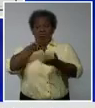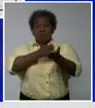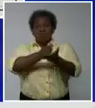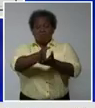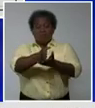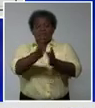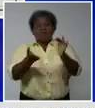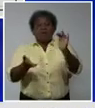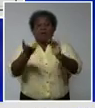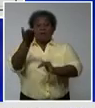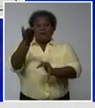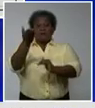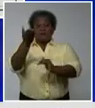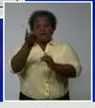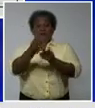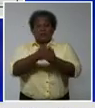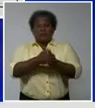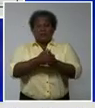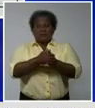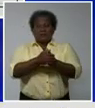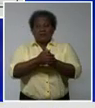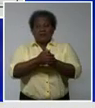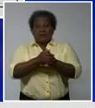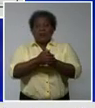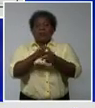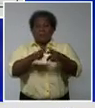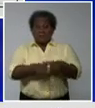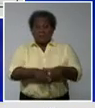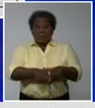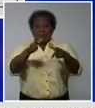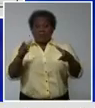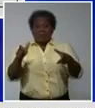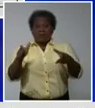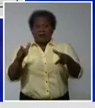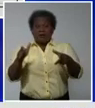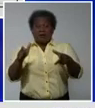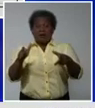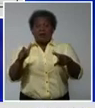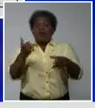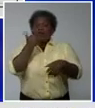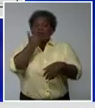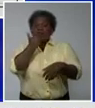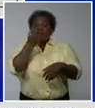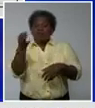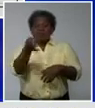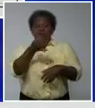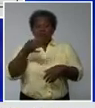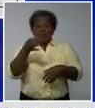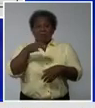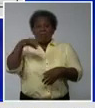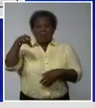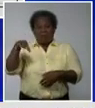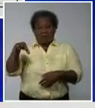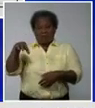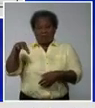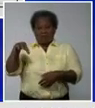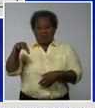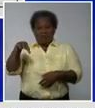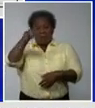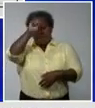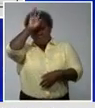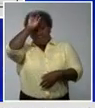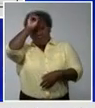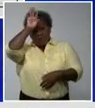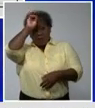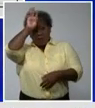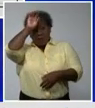la transmisión y las mayores tasas en el municipio Pinar, Minas de Matahambre